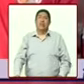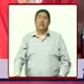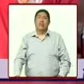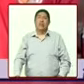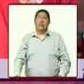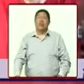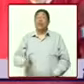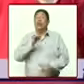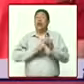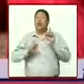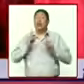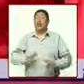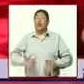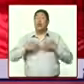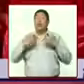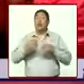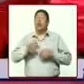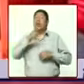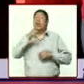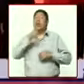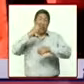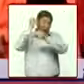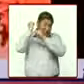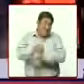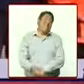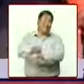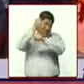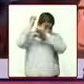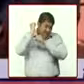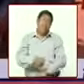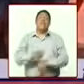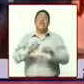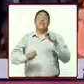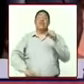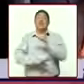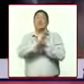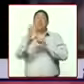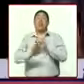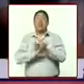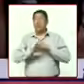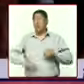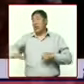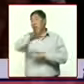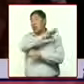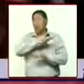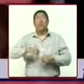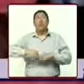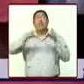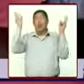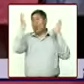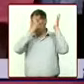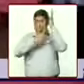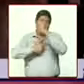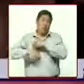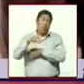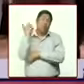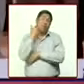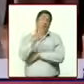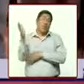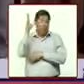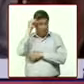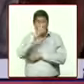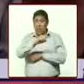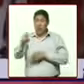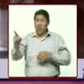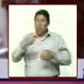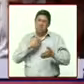Son algunas de las vivencias de los héroes sin capa que luchan por preservar y cuidar esto tan hermoso que tenemos en medio ambiente. Ellos